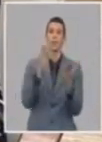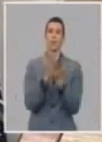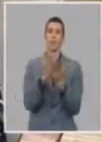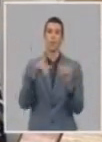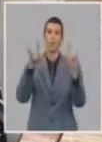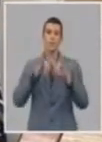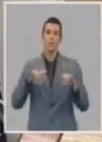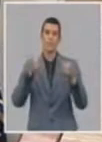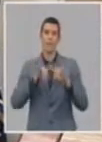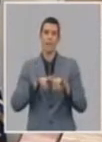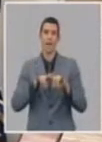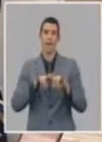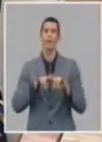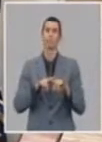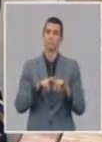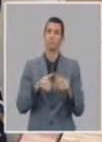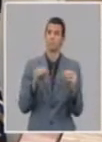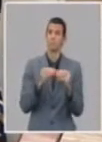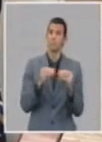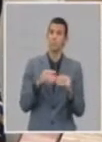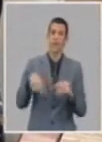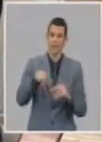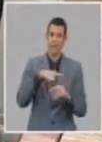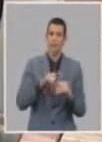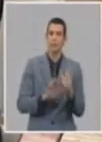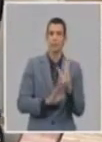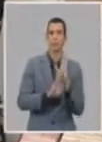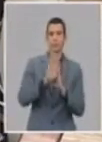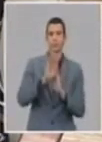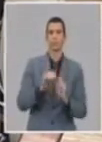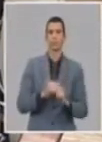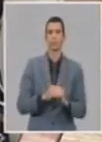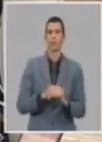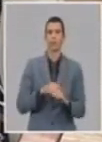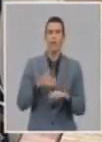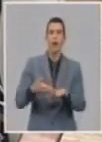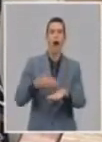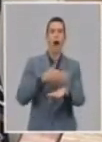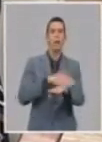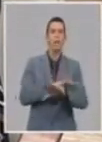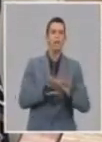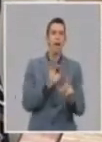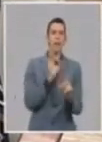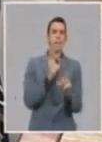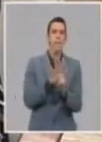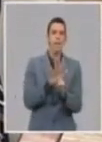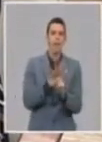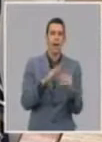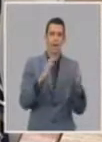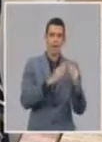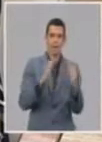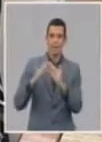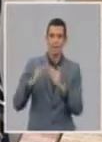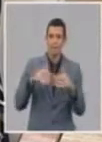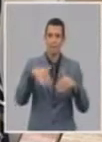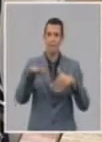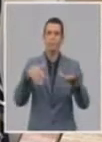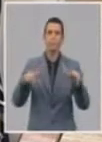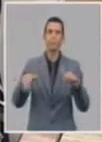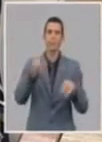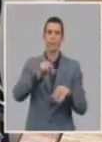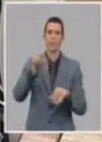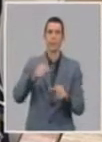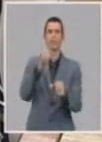el Ministerio de Turismo, el Ministerio de Transporte. Esos son organismos que van a la vanguardia, a la avanzada de la utilización del trabajo